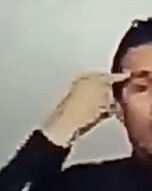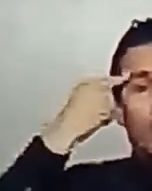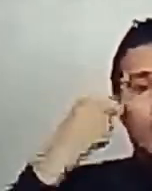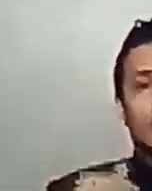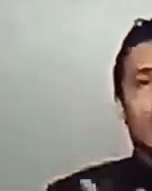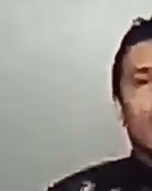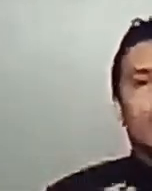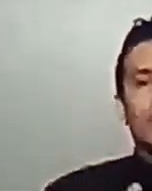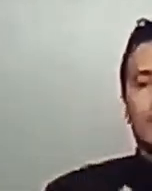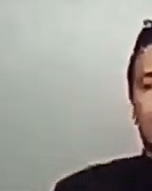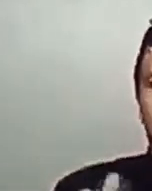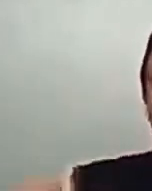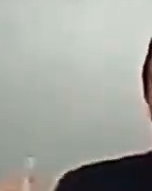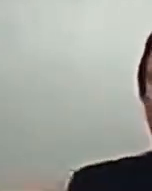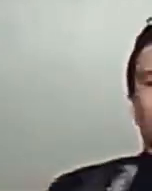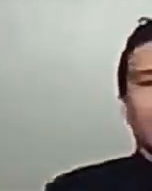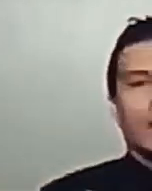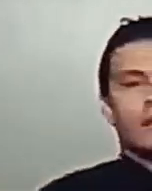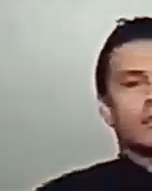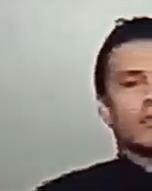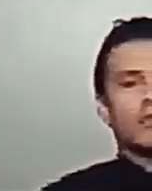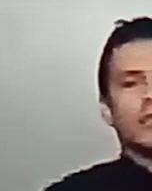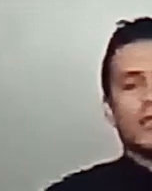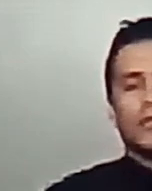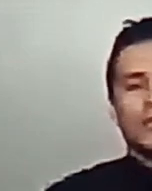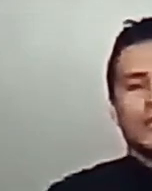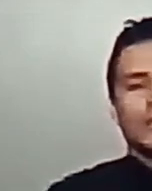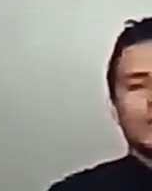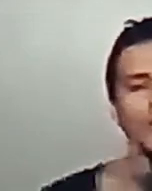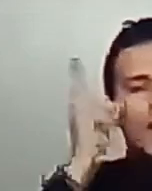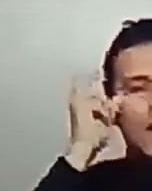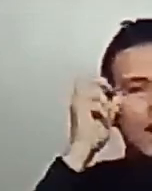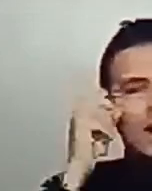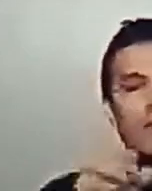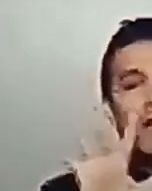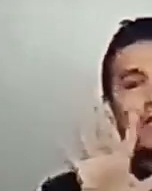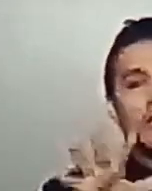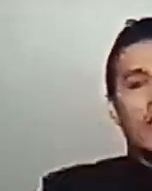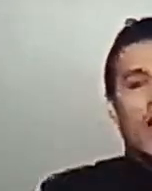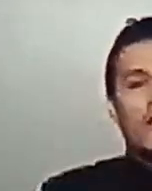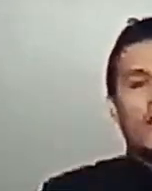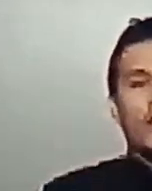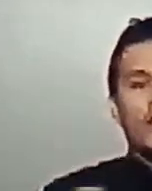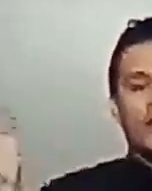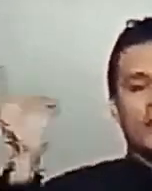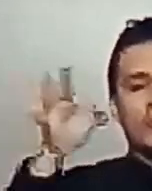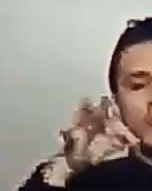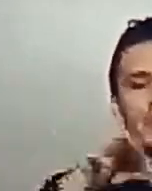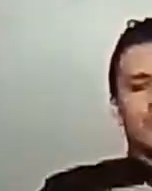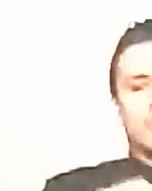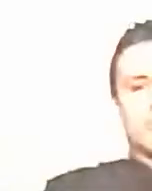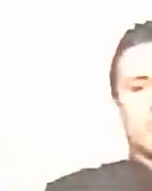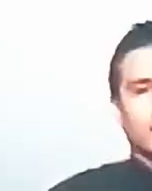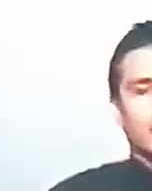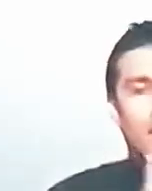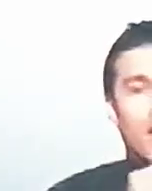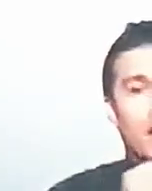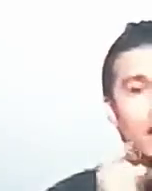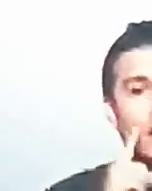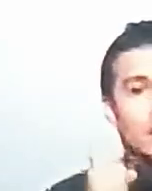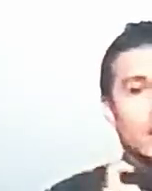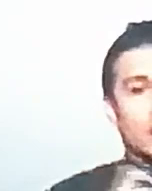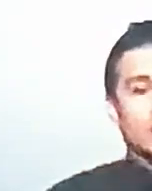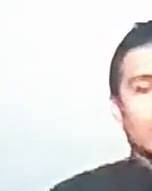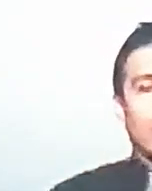confunda, nosotros estamos convencidos que los guayasenses saben que este 5 de febrero votarán por el cambio que todos queremos. Gracias, doctorado por